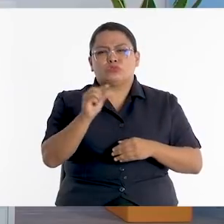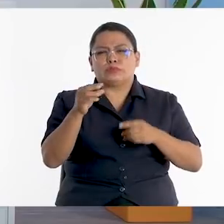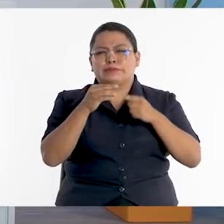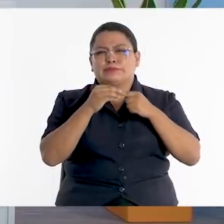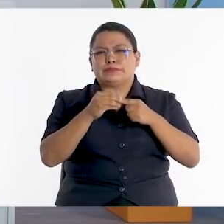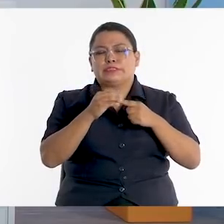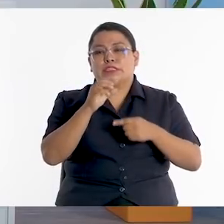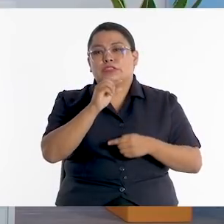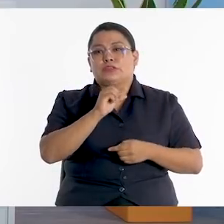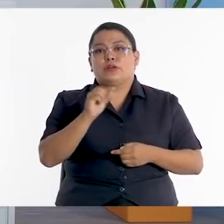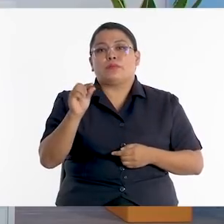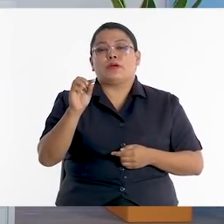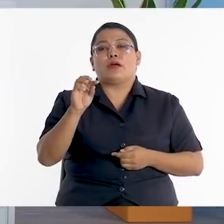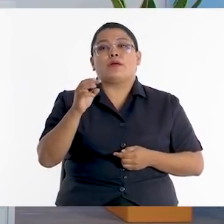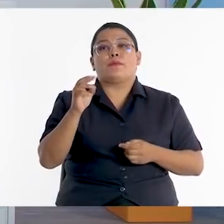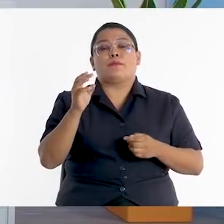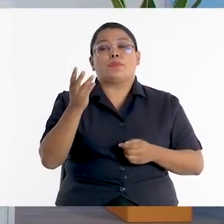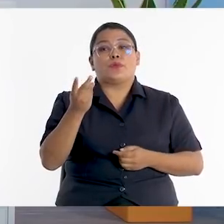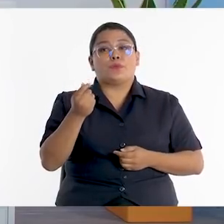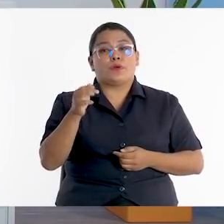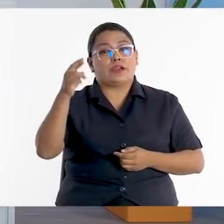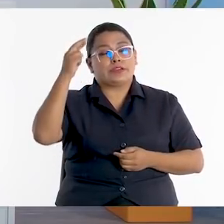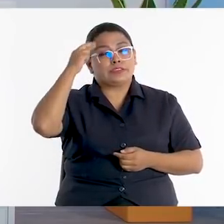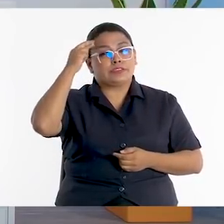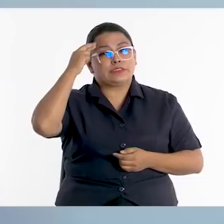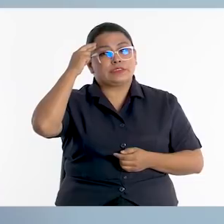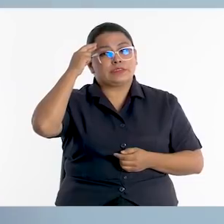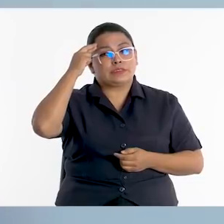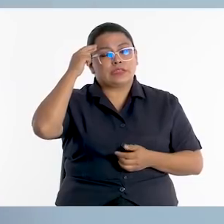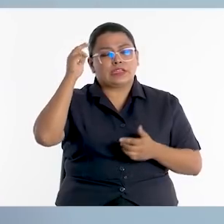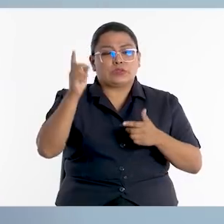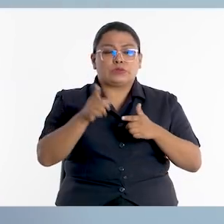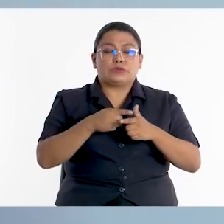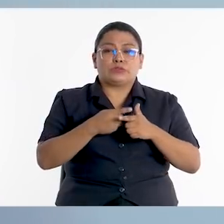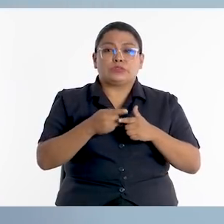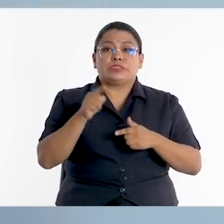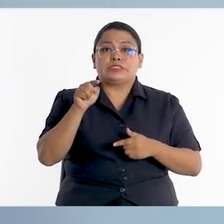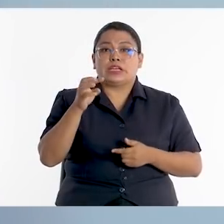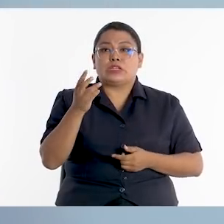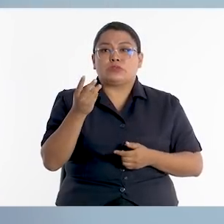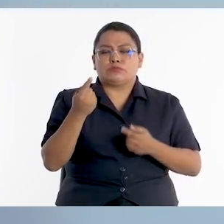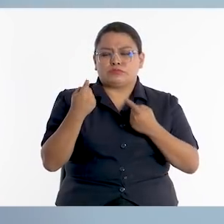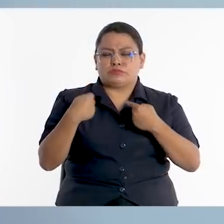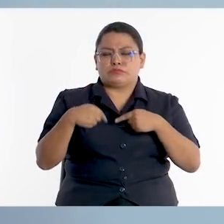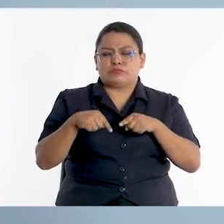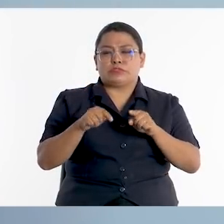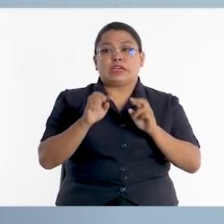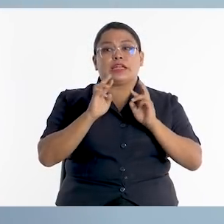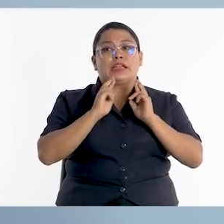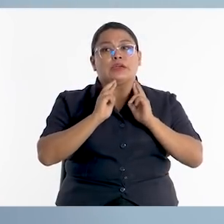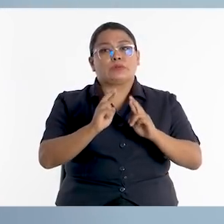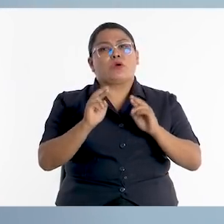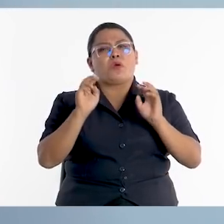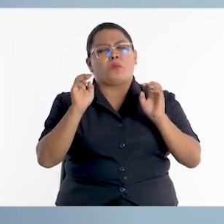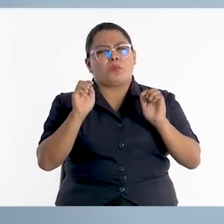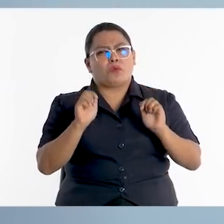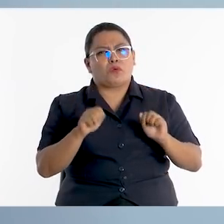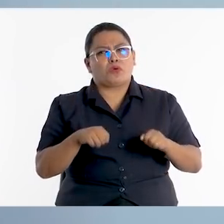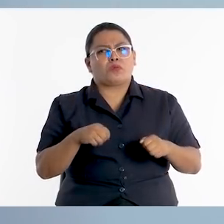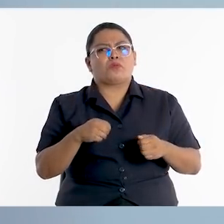particular y se llaman valor de razón. Dado que estas cantidades mantienen ese cociente, podemos